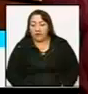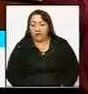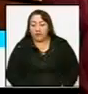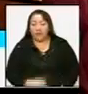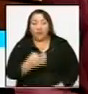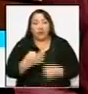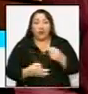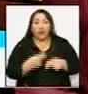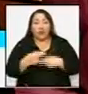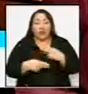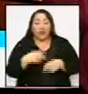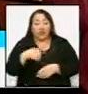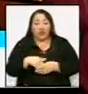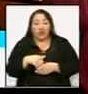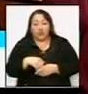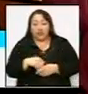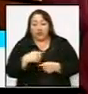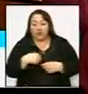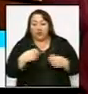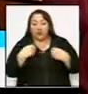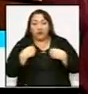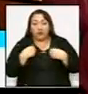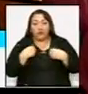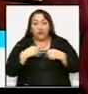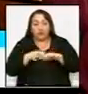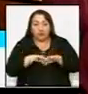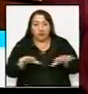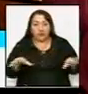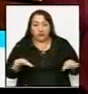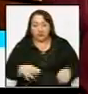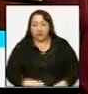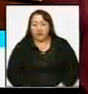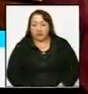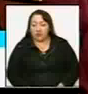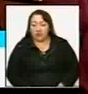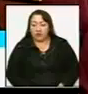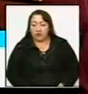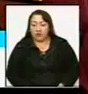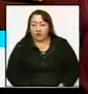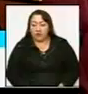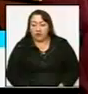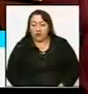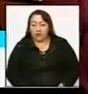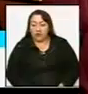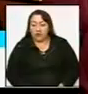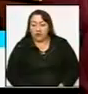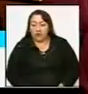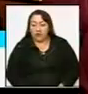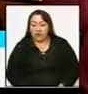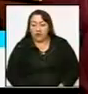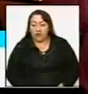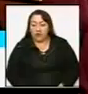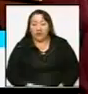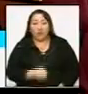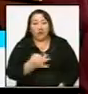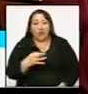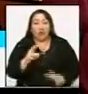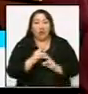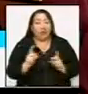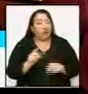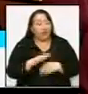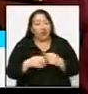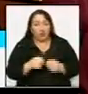El Jurado Nacional de Elecciones tiene oficinas desconcentradas en varias regiones, pero es verdad que no en